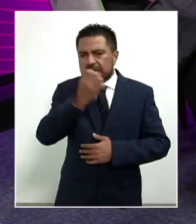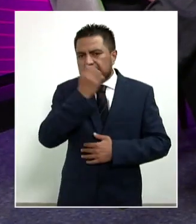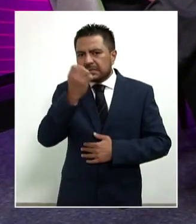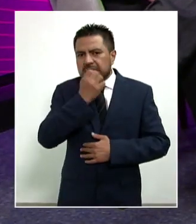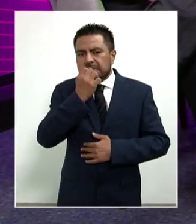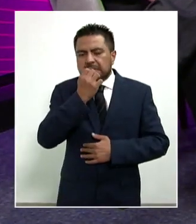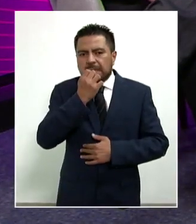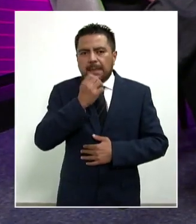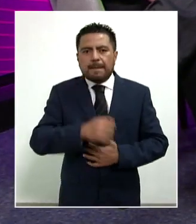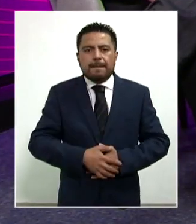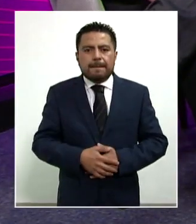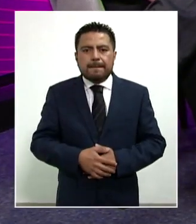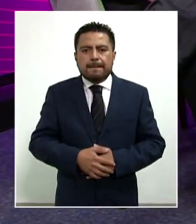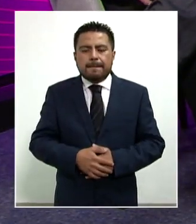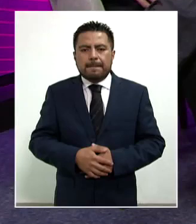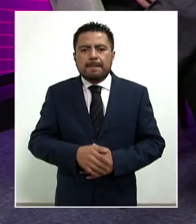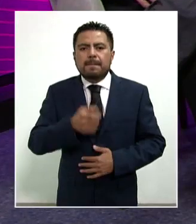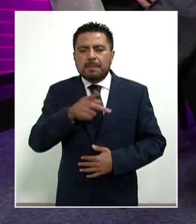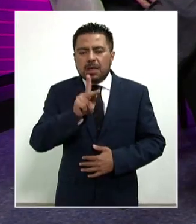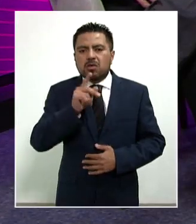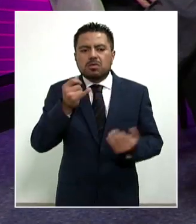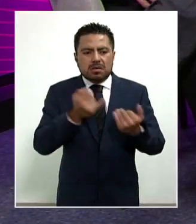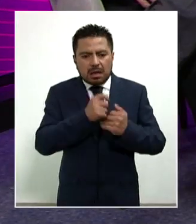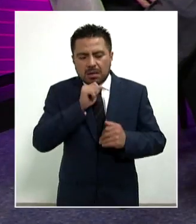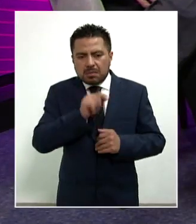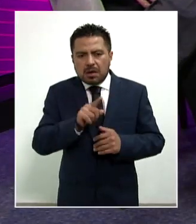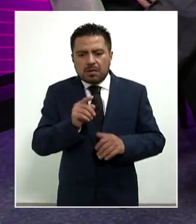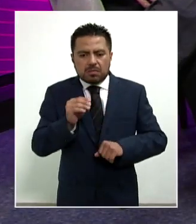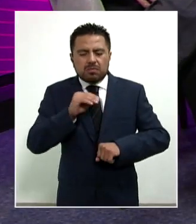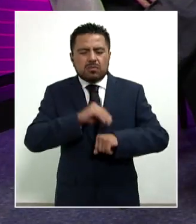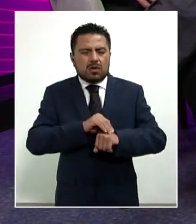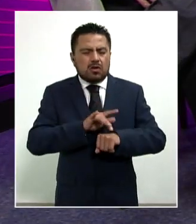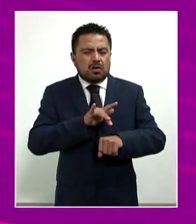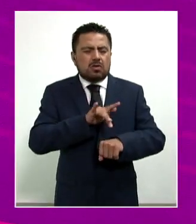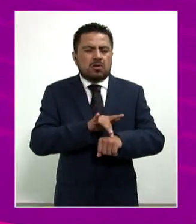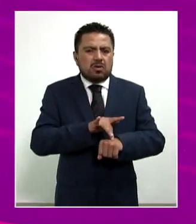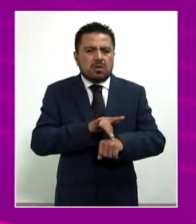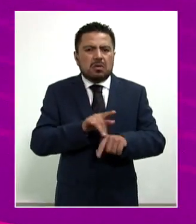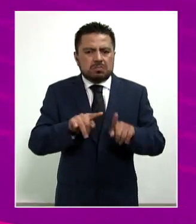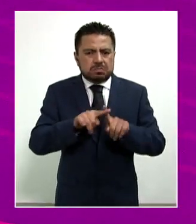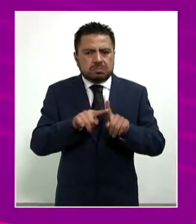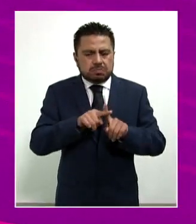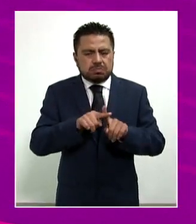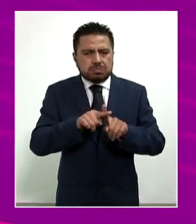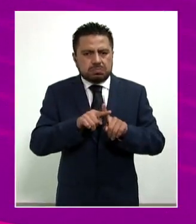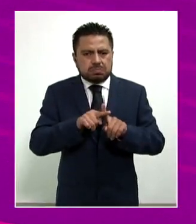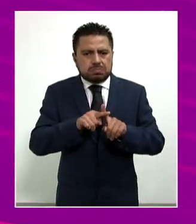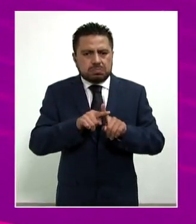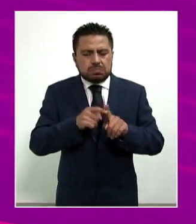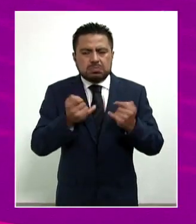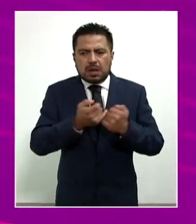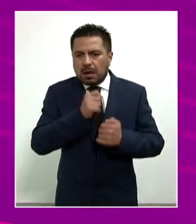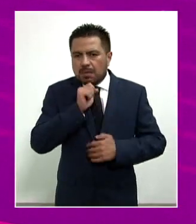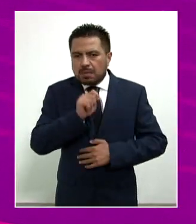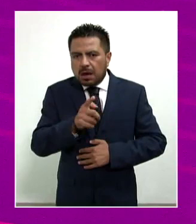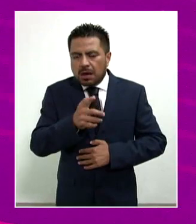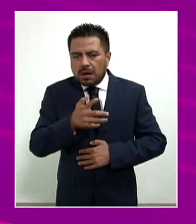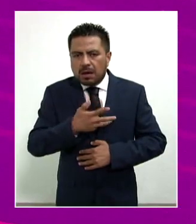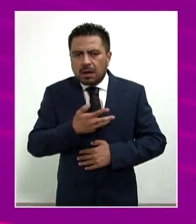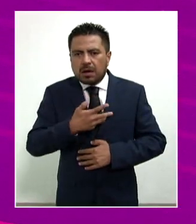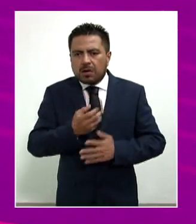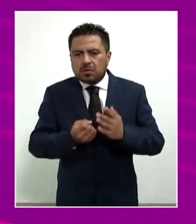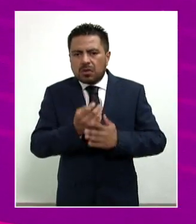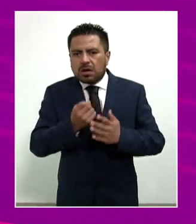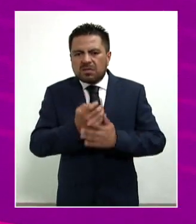escuelas. Pero también, digamos, poniendo un toque optimista, también hay